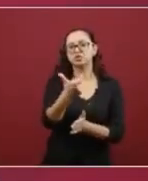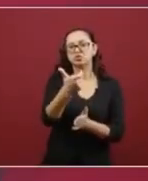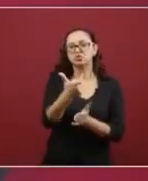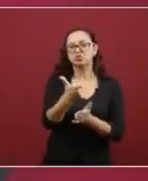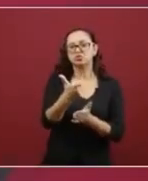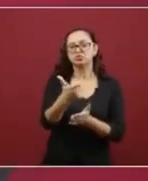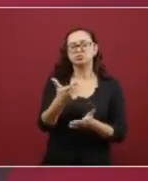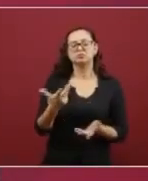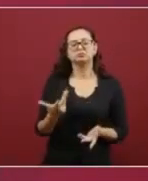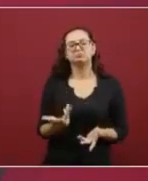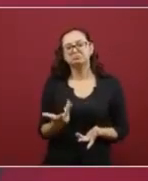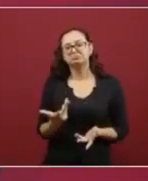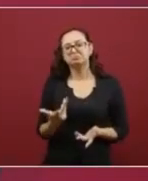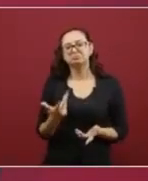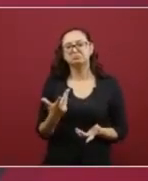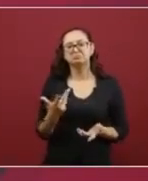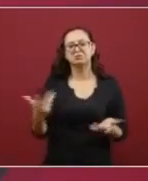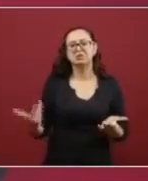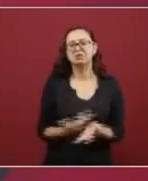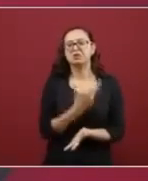Y ganó una